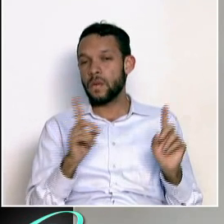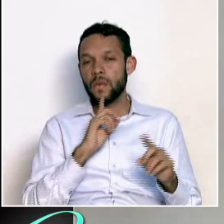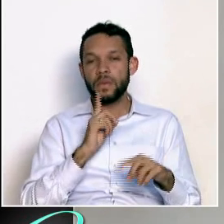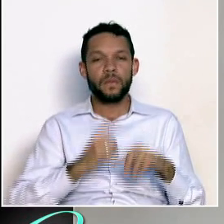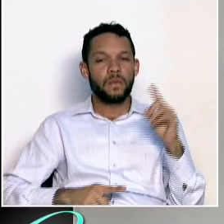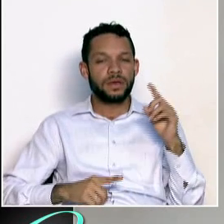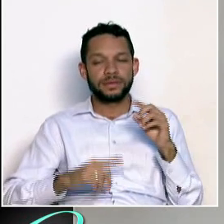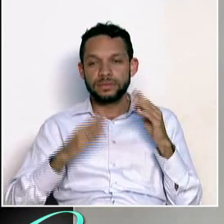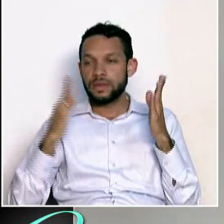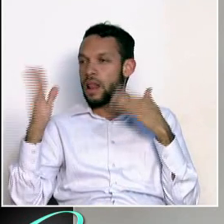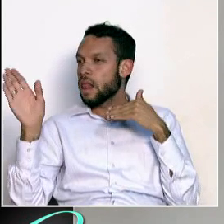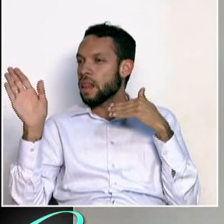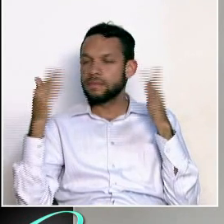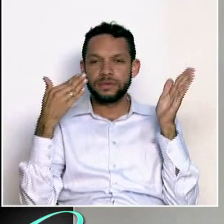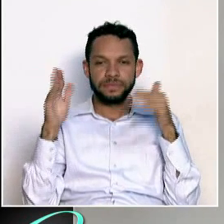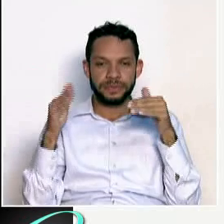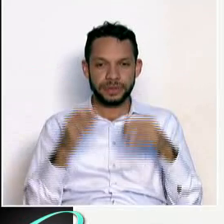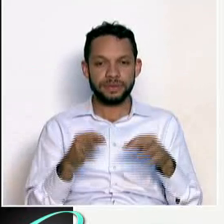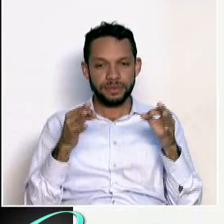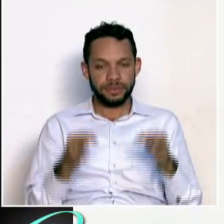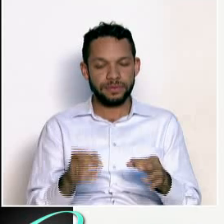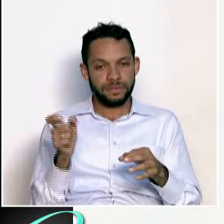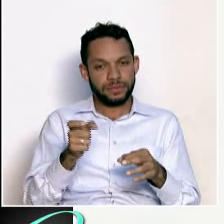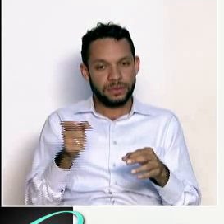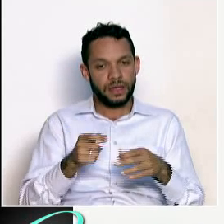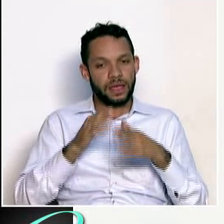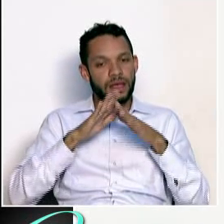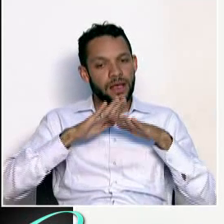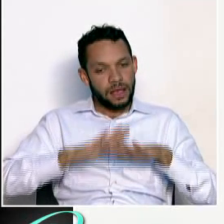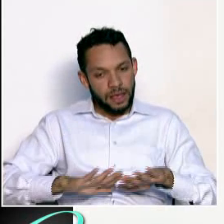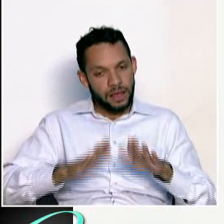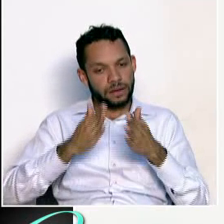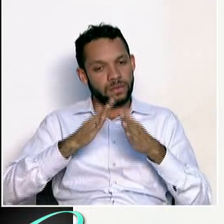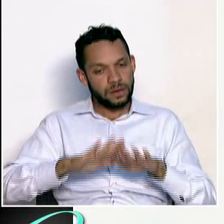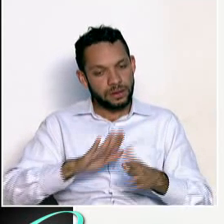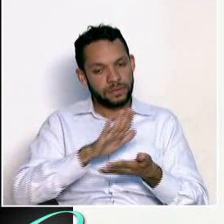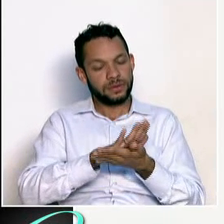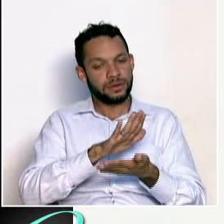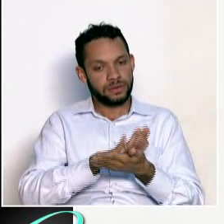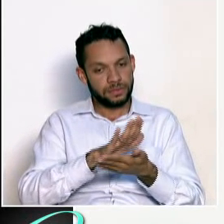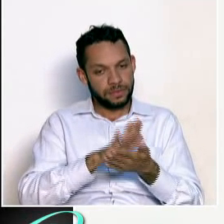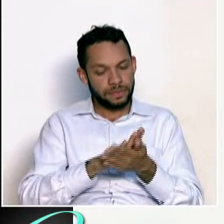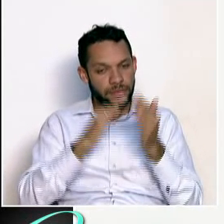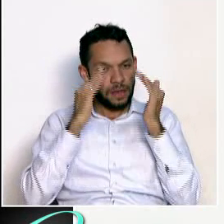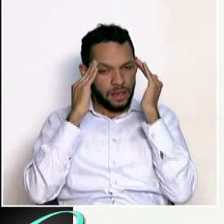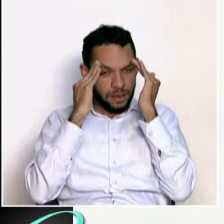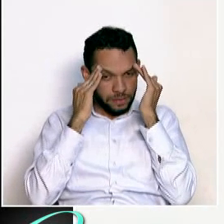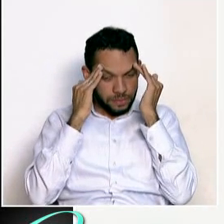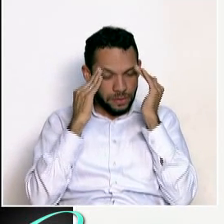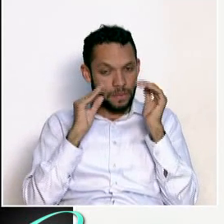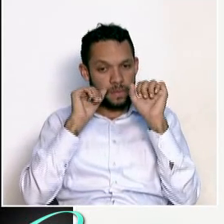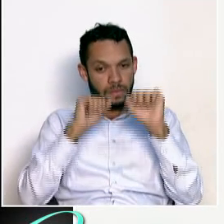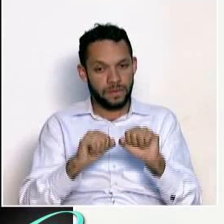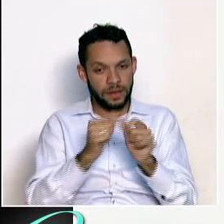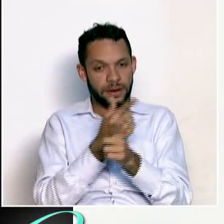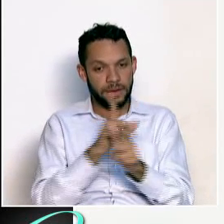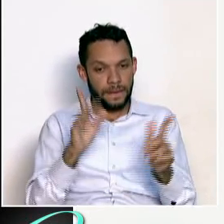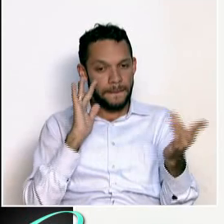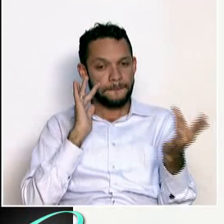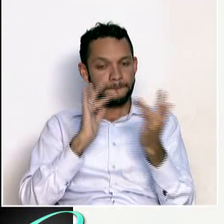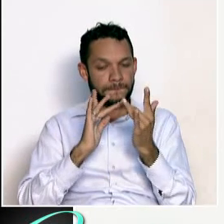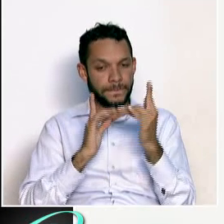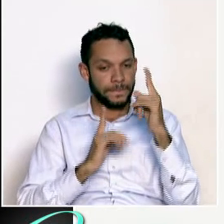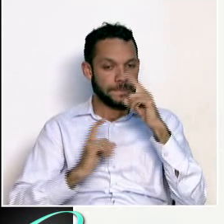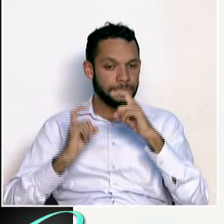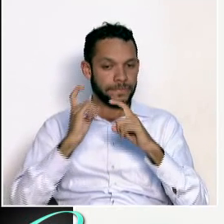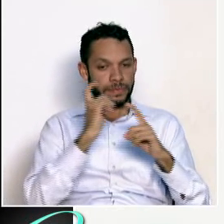relajación muscular que permita que la mente también de idéntica manera se distensione, o que no